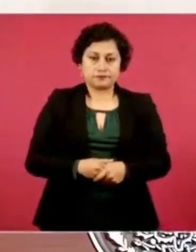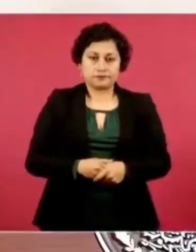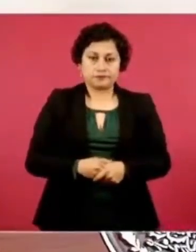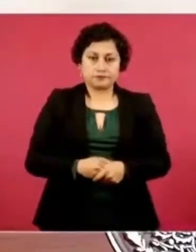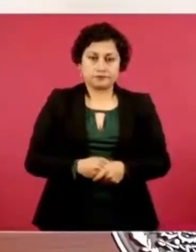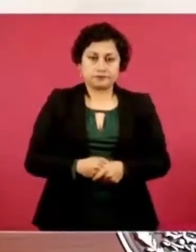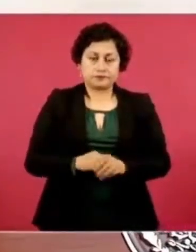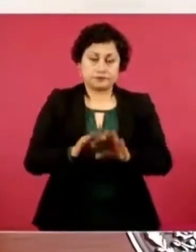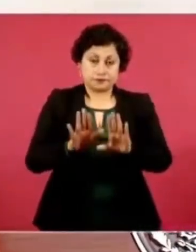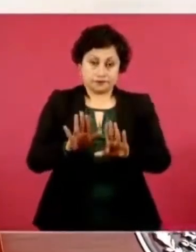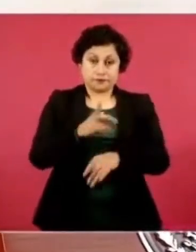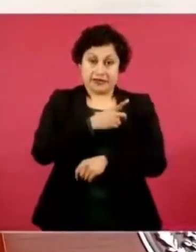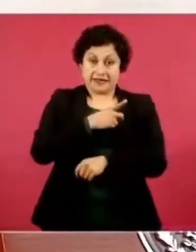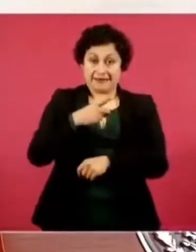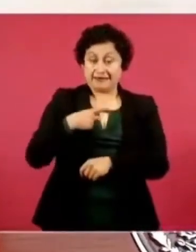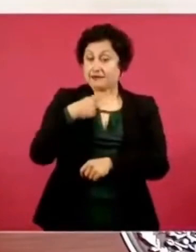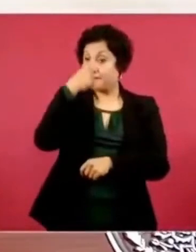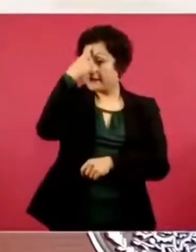Tiene que tener preparación,